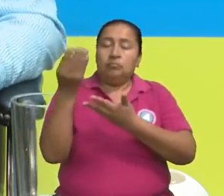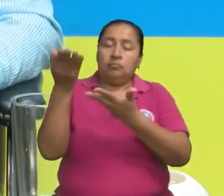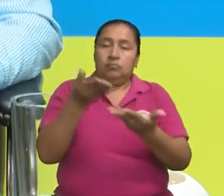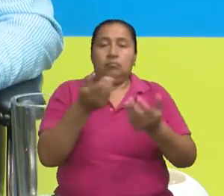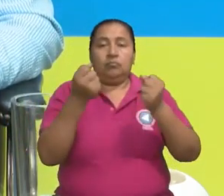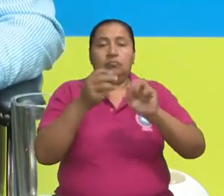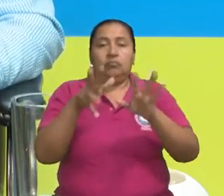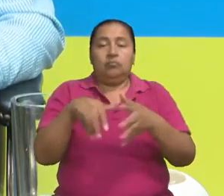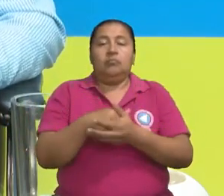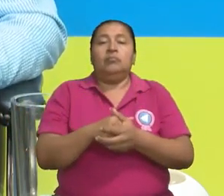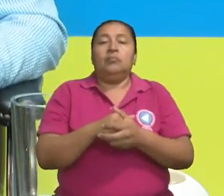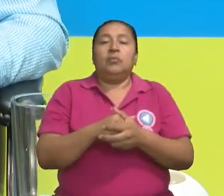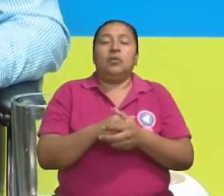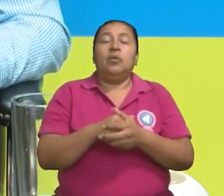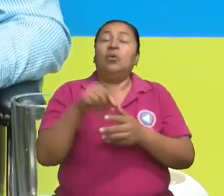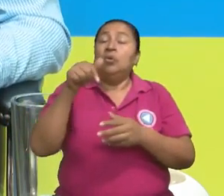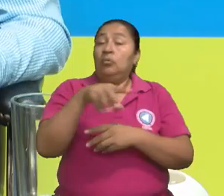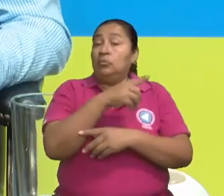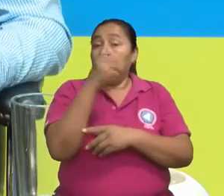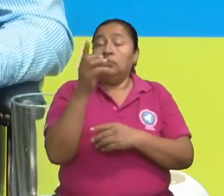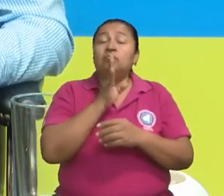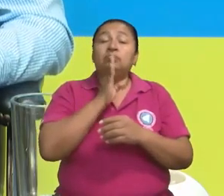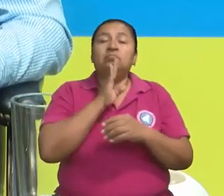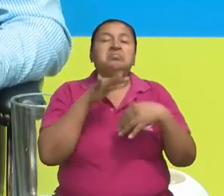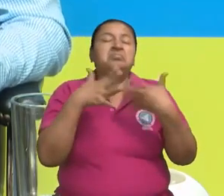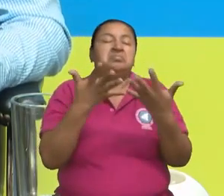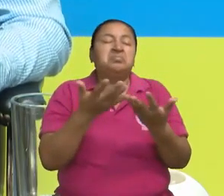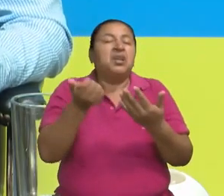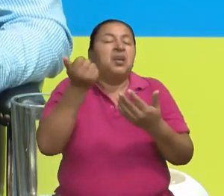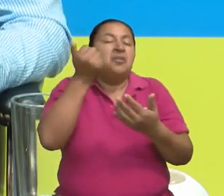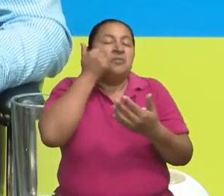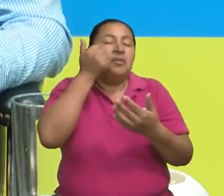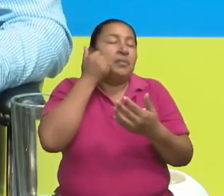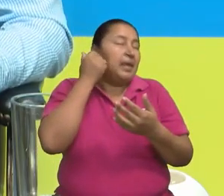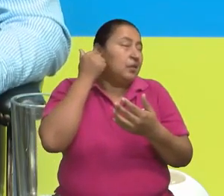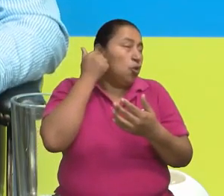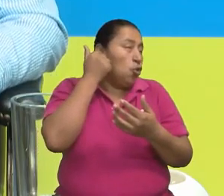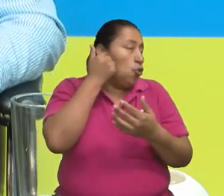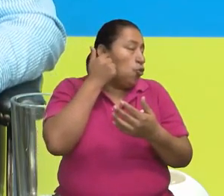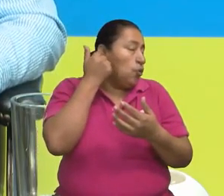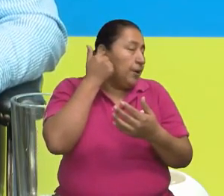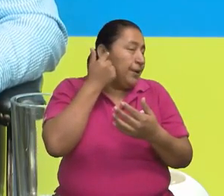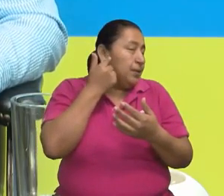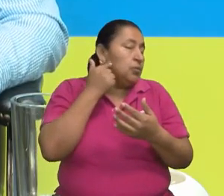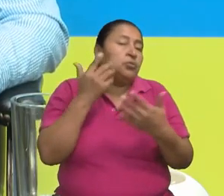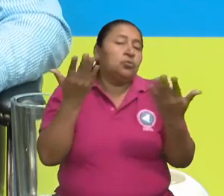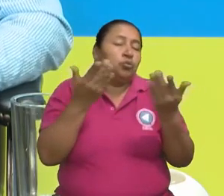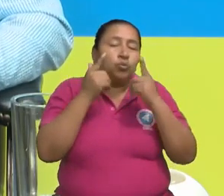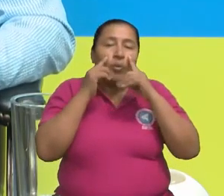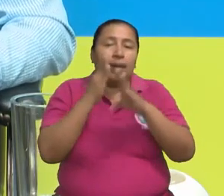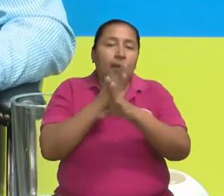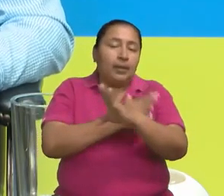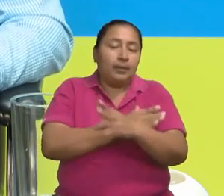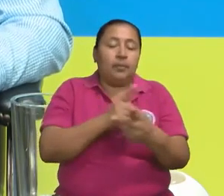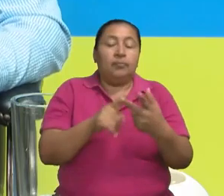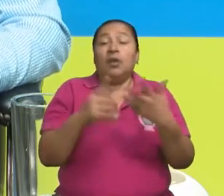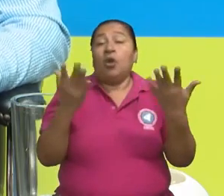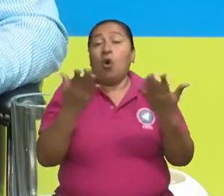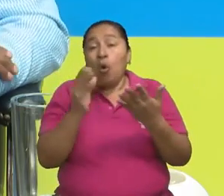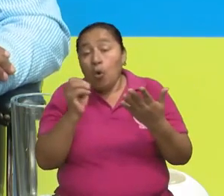el día de hoy vamos a estar hablando sobre las infecciones en el oído cómo prevenirlas y cómo